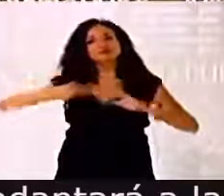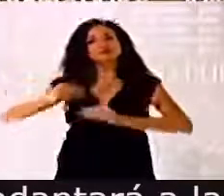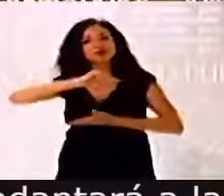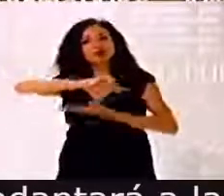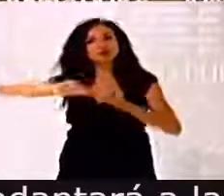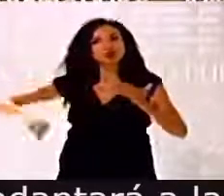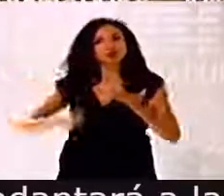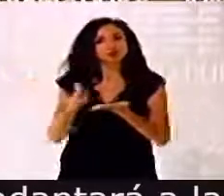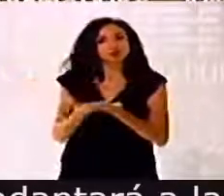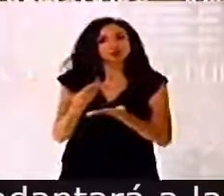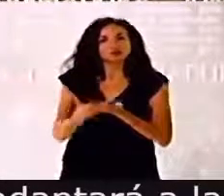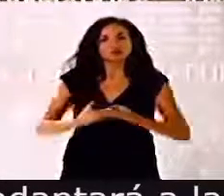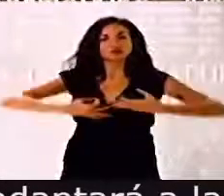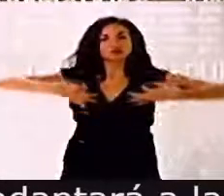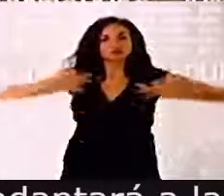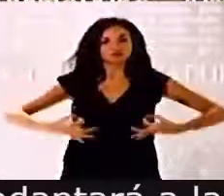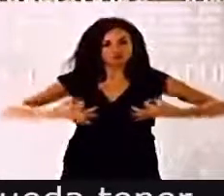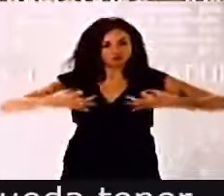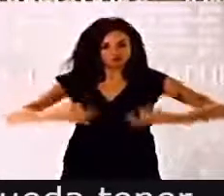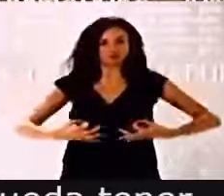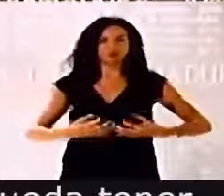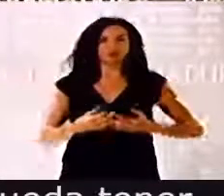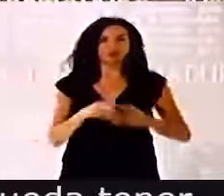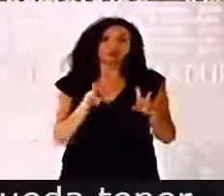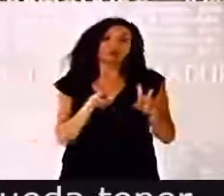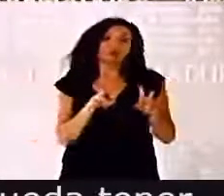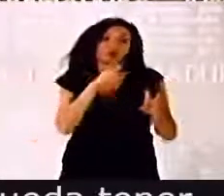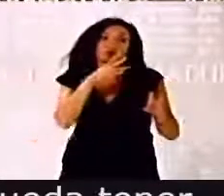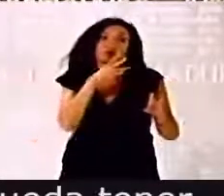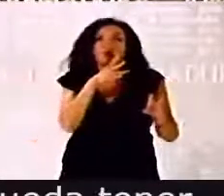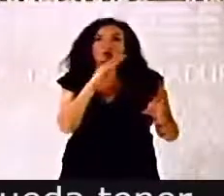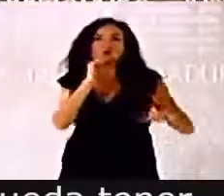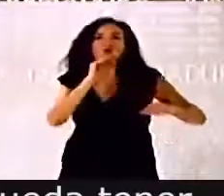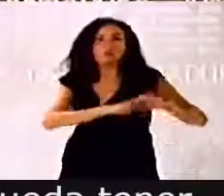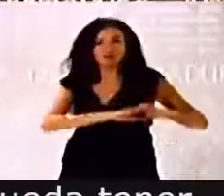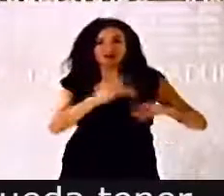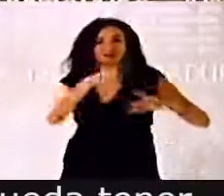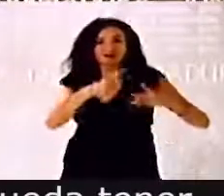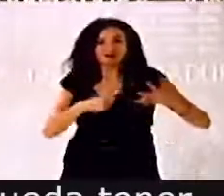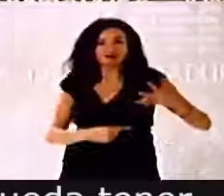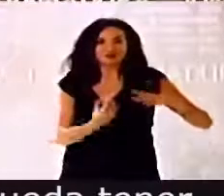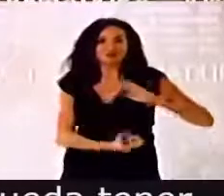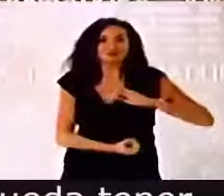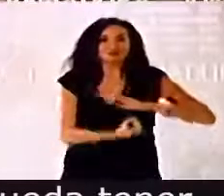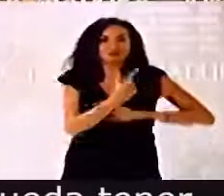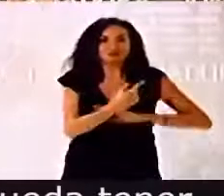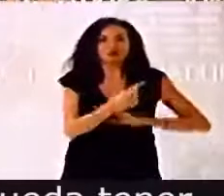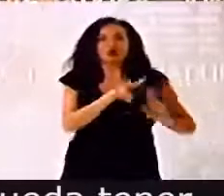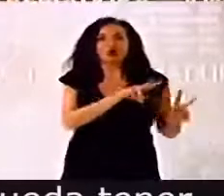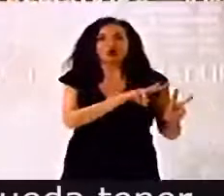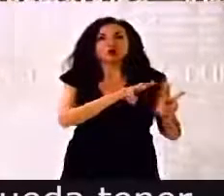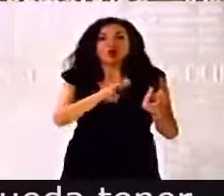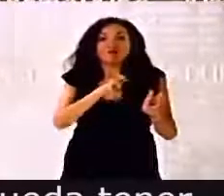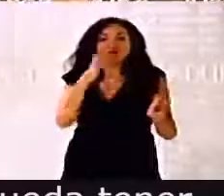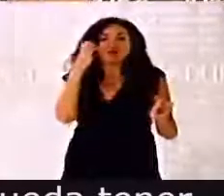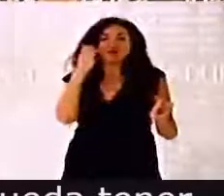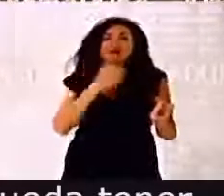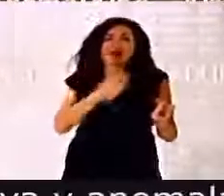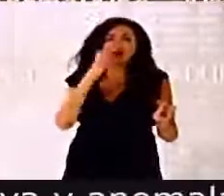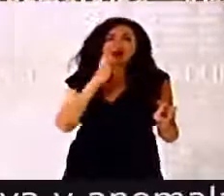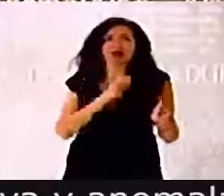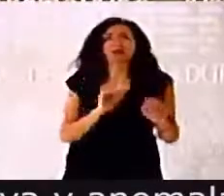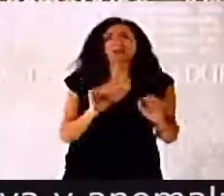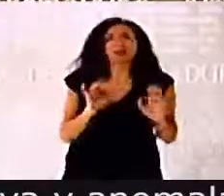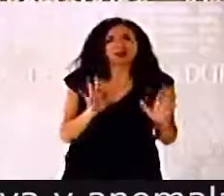el vigor que necesita respecto de la nueva situación que se ha dado en esta nueva y anómala, pero